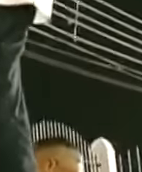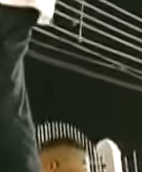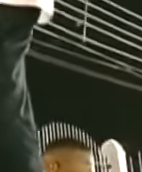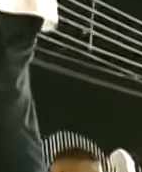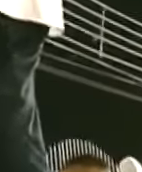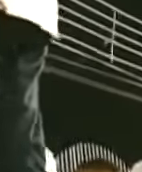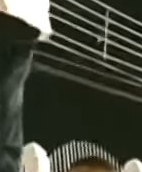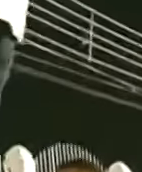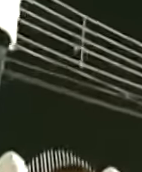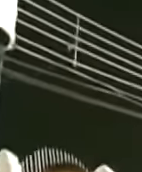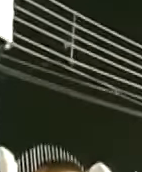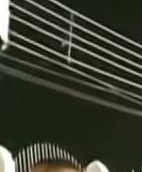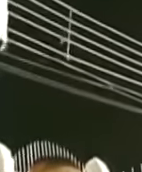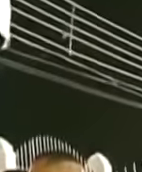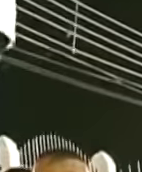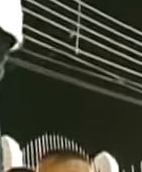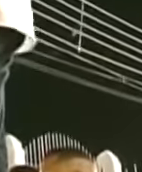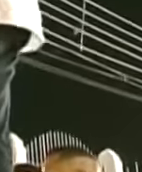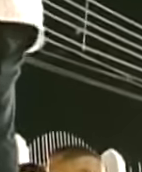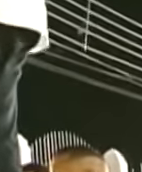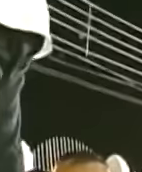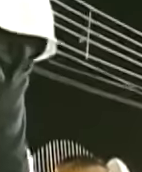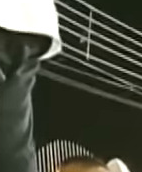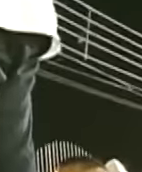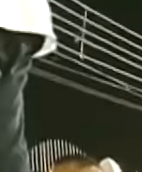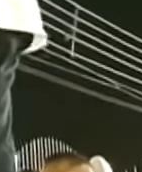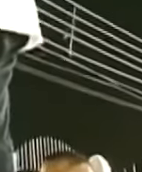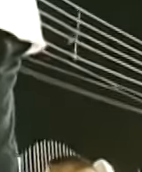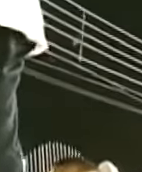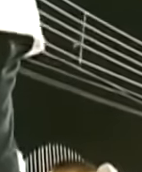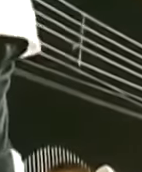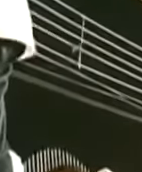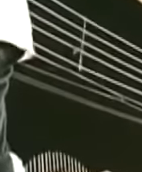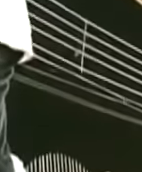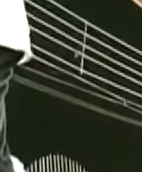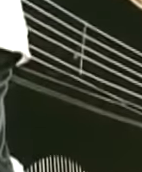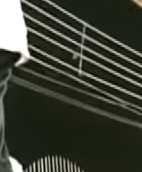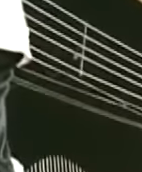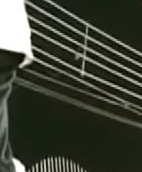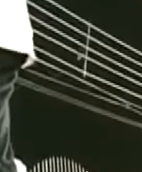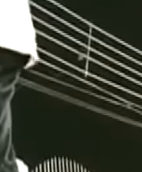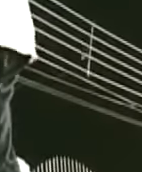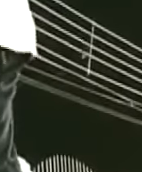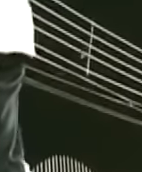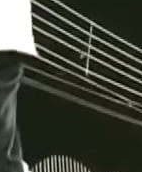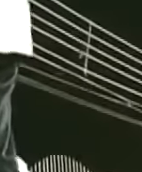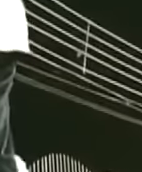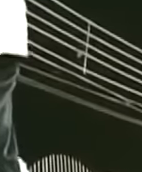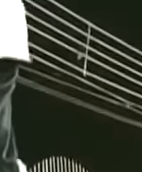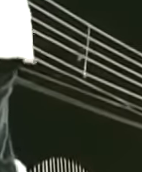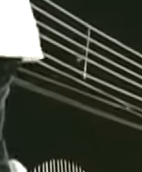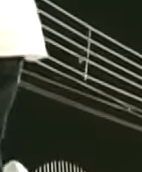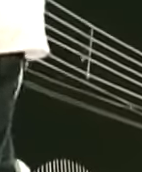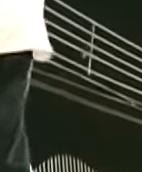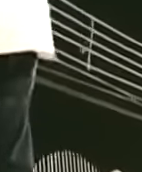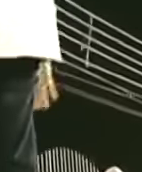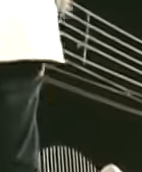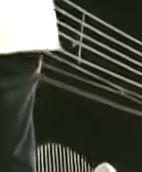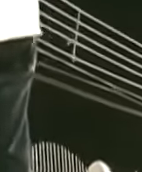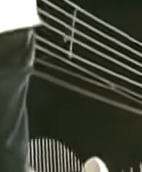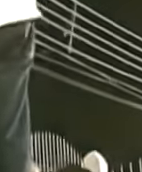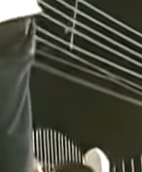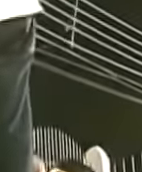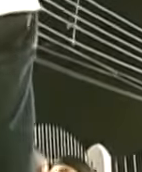Gracias por este contacto. Nos encontramos en el estado de Nueva Esparta, municipio Díaz, a donde acaba de llegar el presidente constitucional de la